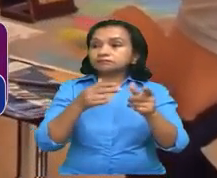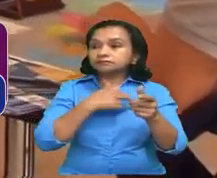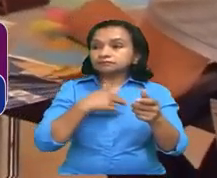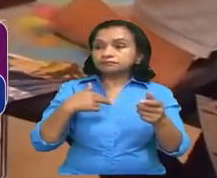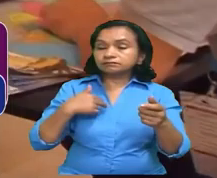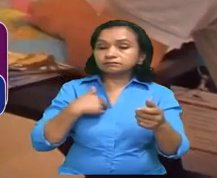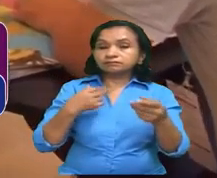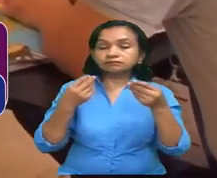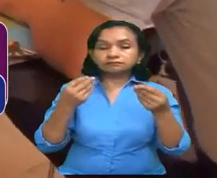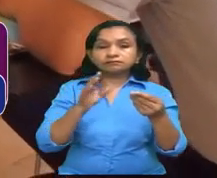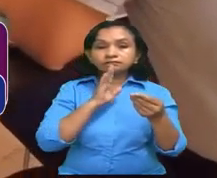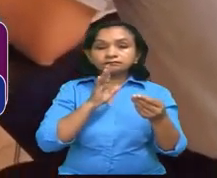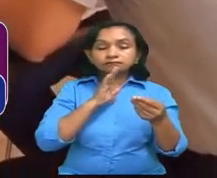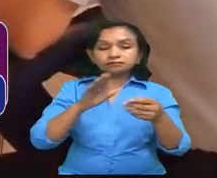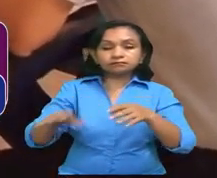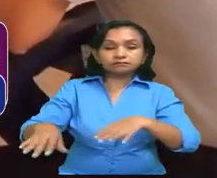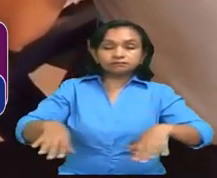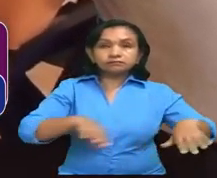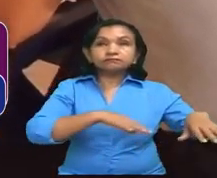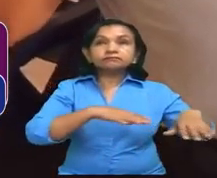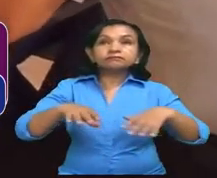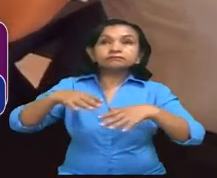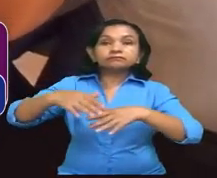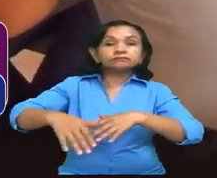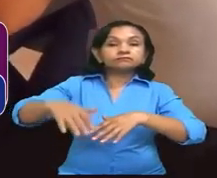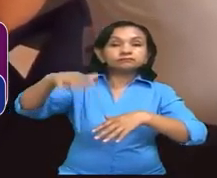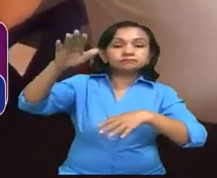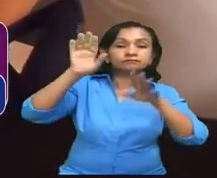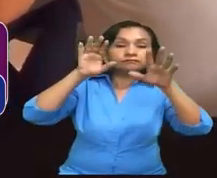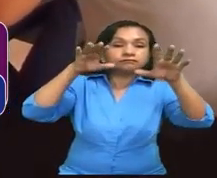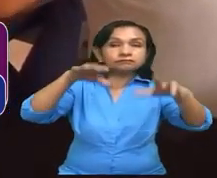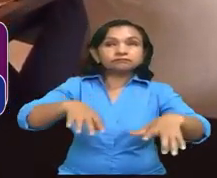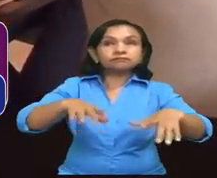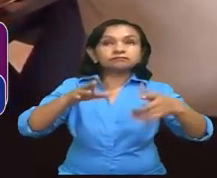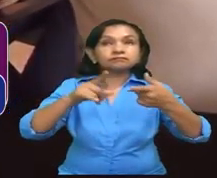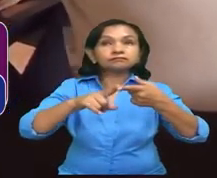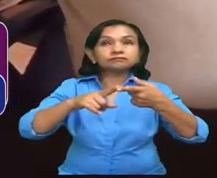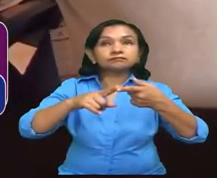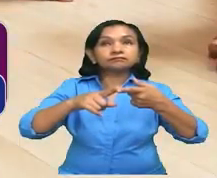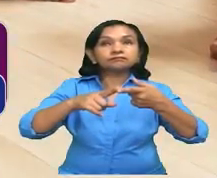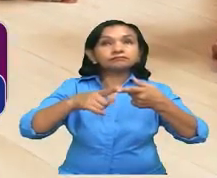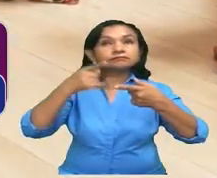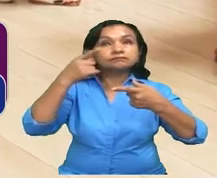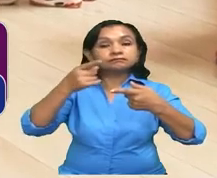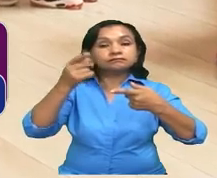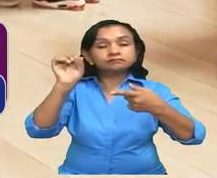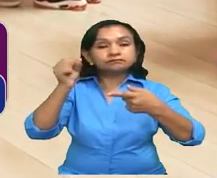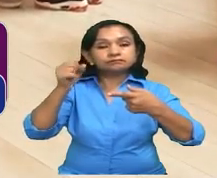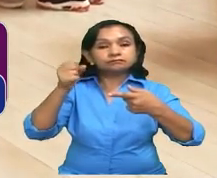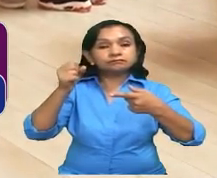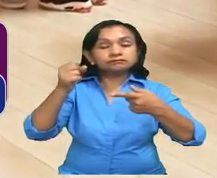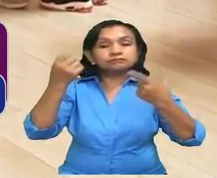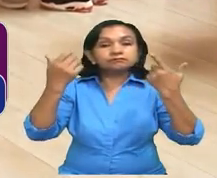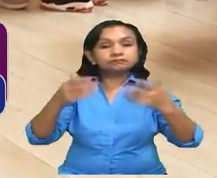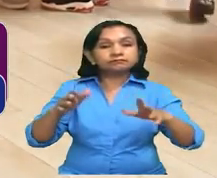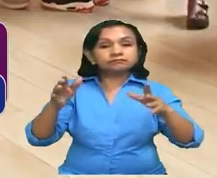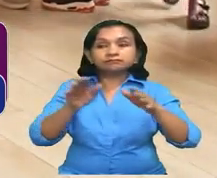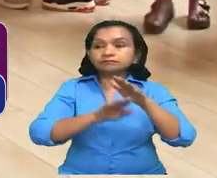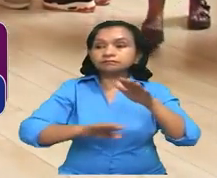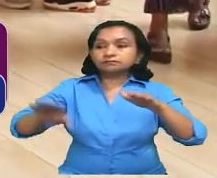de las Artesanías, en donde estuvieron exponiendo lo que son las máscaras de aguizote, que es otra de nuestras tradiciones que vienen próximamente en el